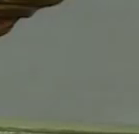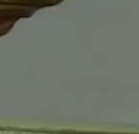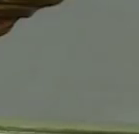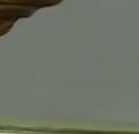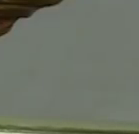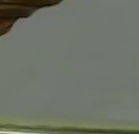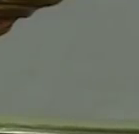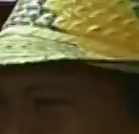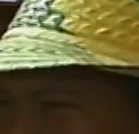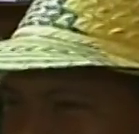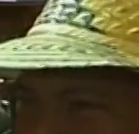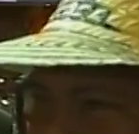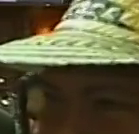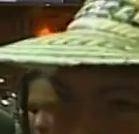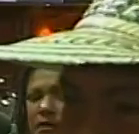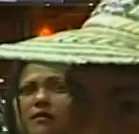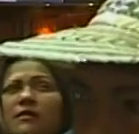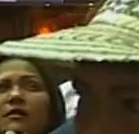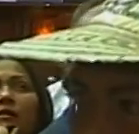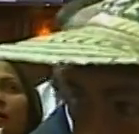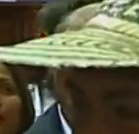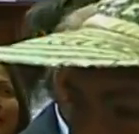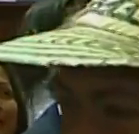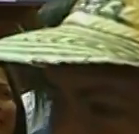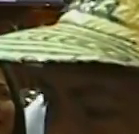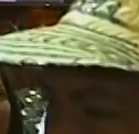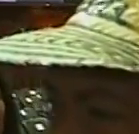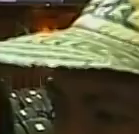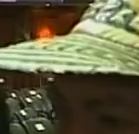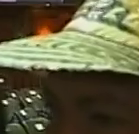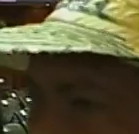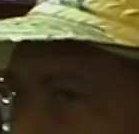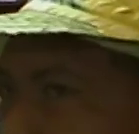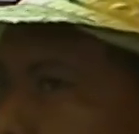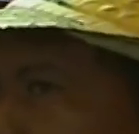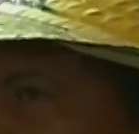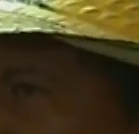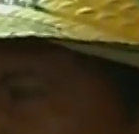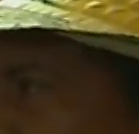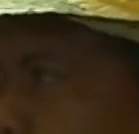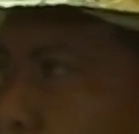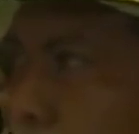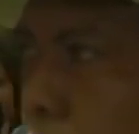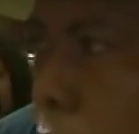elecciones convocadas para el 22 de abril de este año en curso 2018 por el Consejo